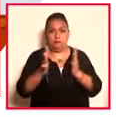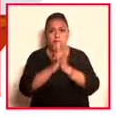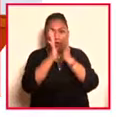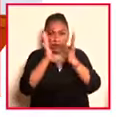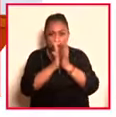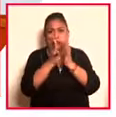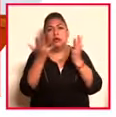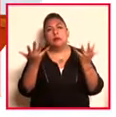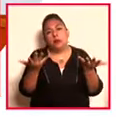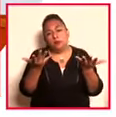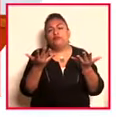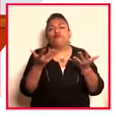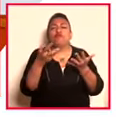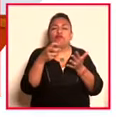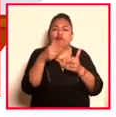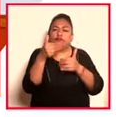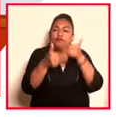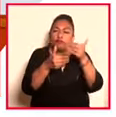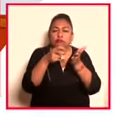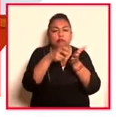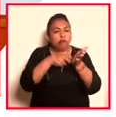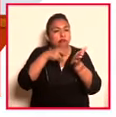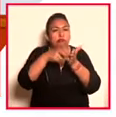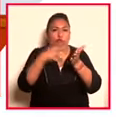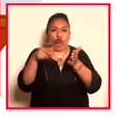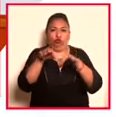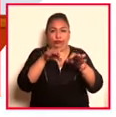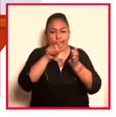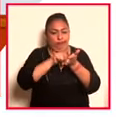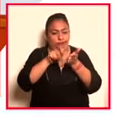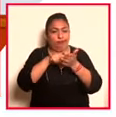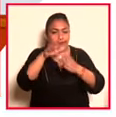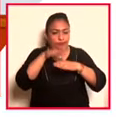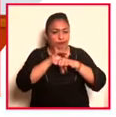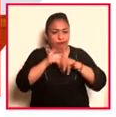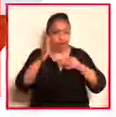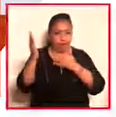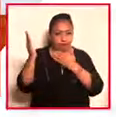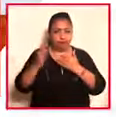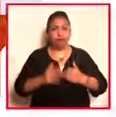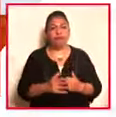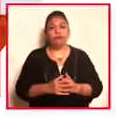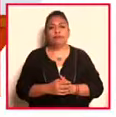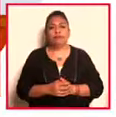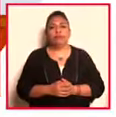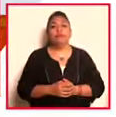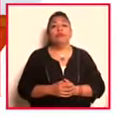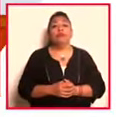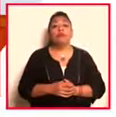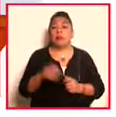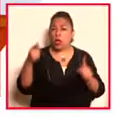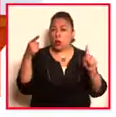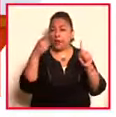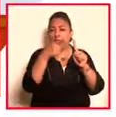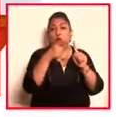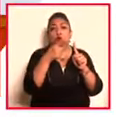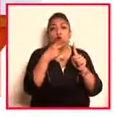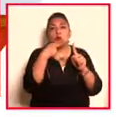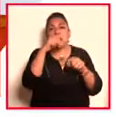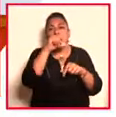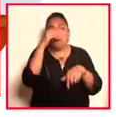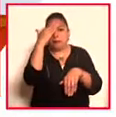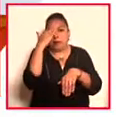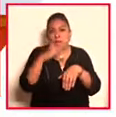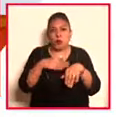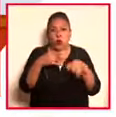ir consolidando poco a poco su trabajo. Vamos con más información. Con el objetivo de preservar la memoria e